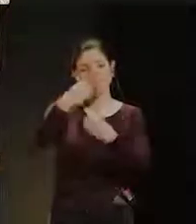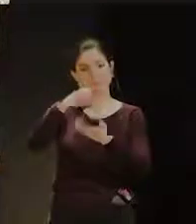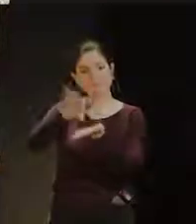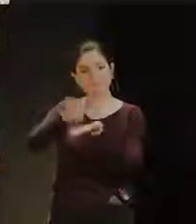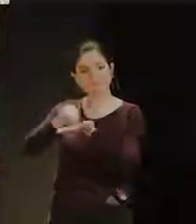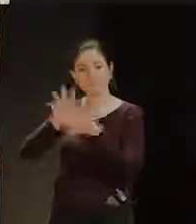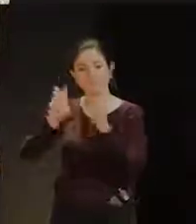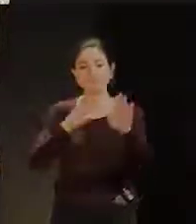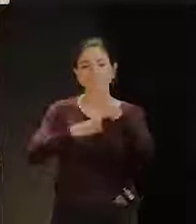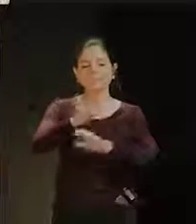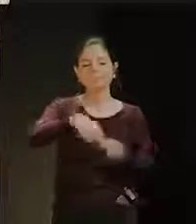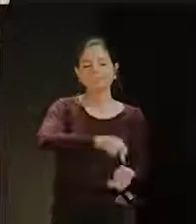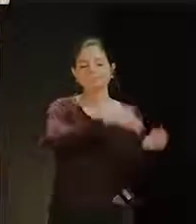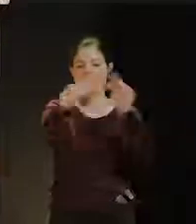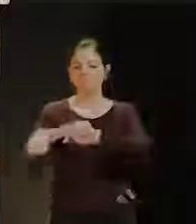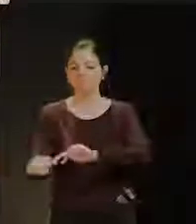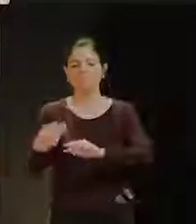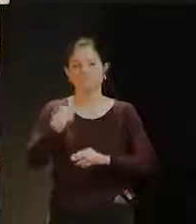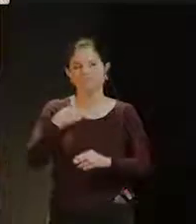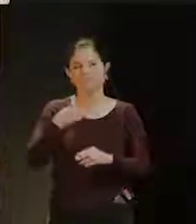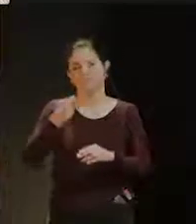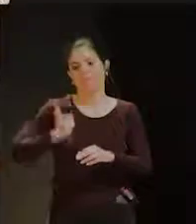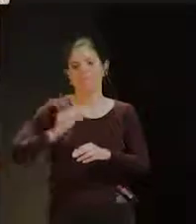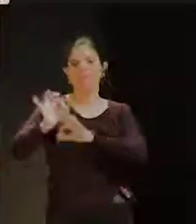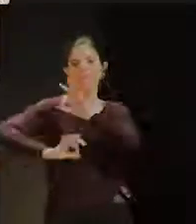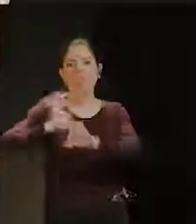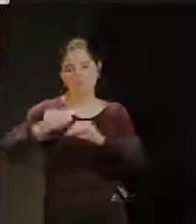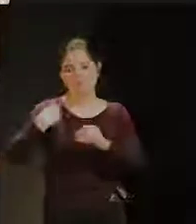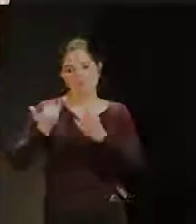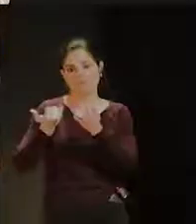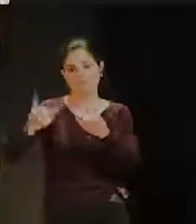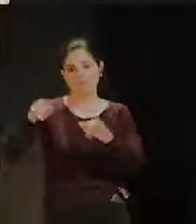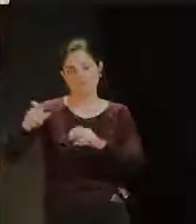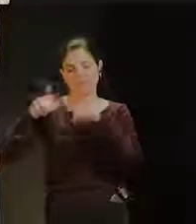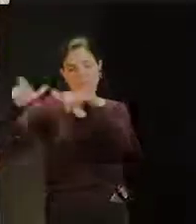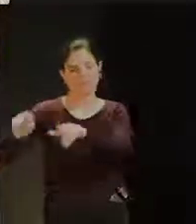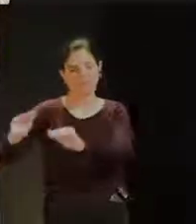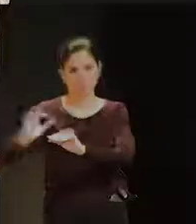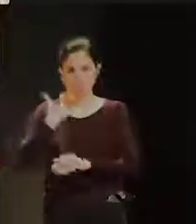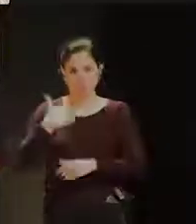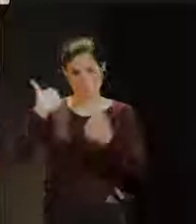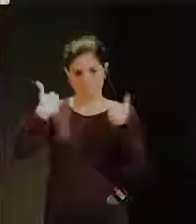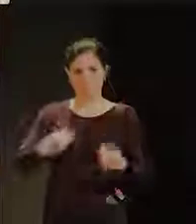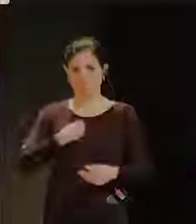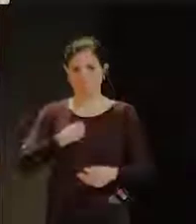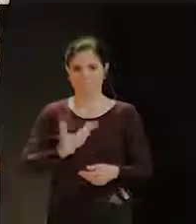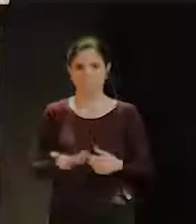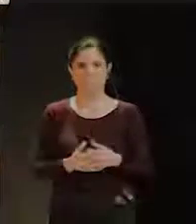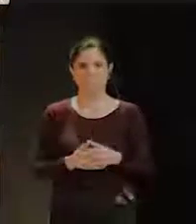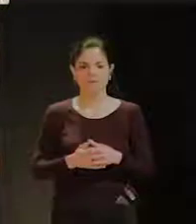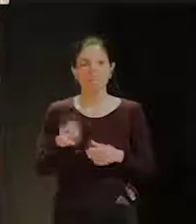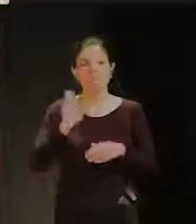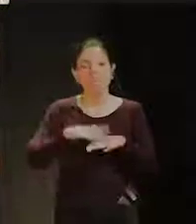la accesibilidad luego se traslada a la dirección o organización del evento o de la sala, yo misma,